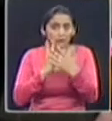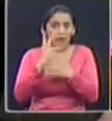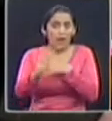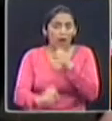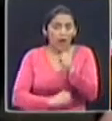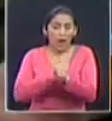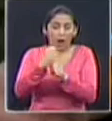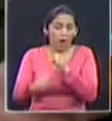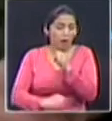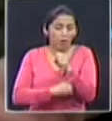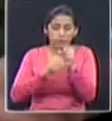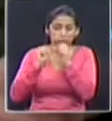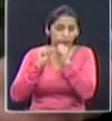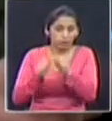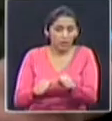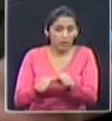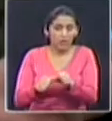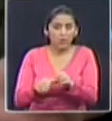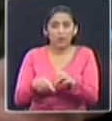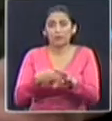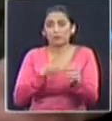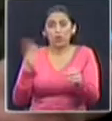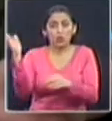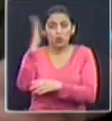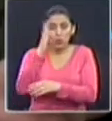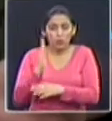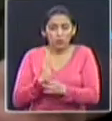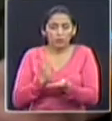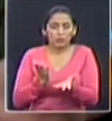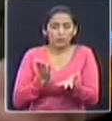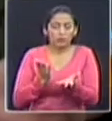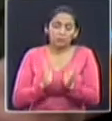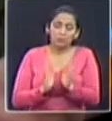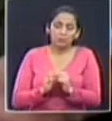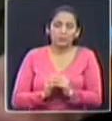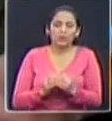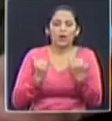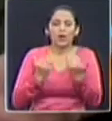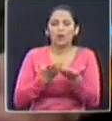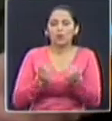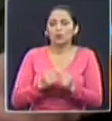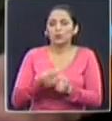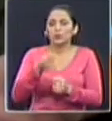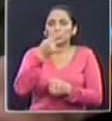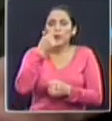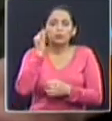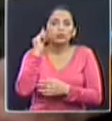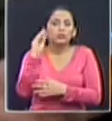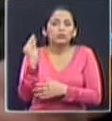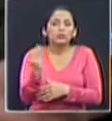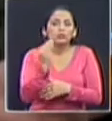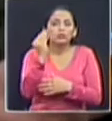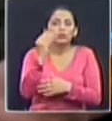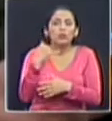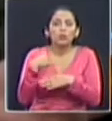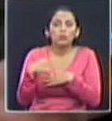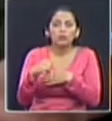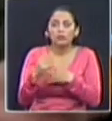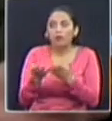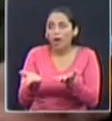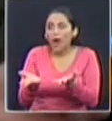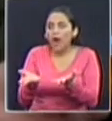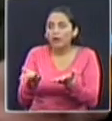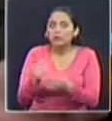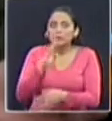cadena perpetua. El daño que se le hace a un niño o niña adolescente en casos de violaciones, de abusos, es para toda la vida. Y en